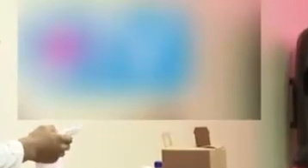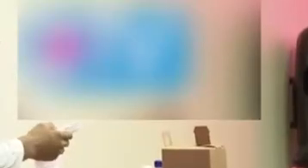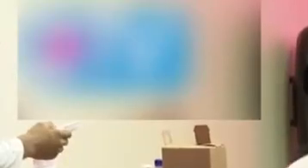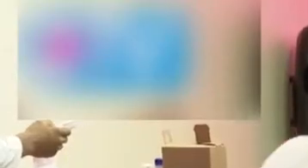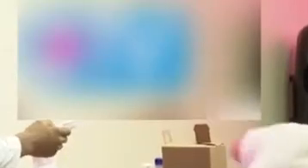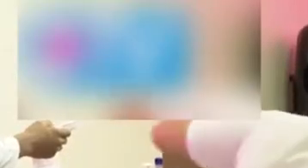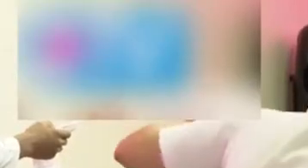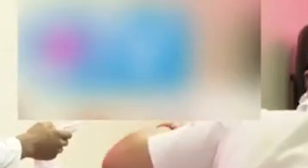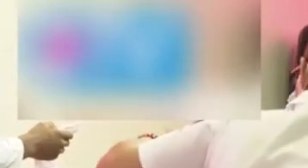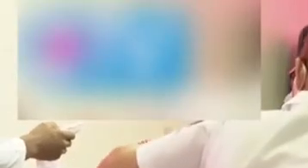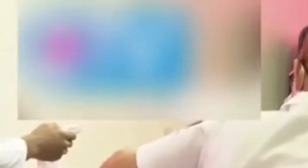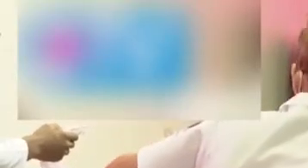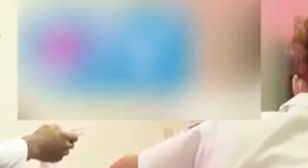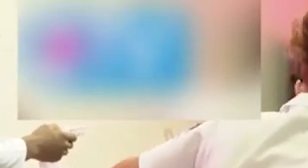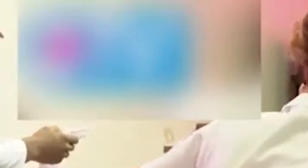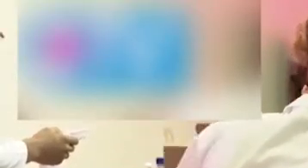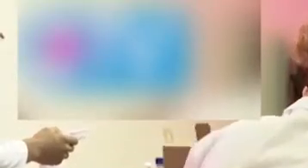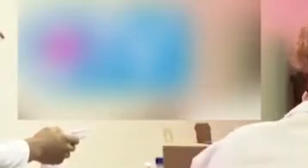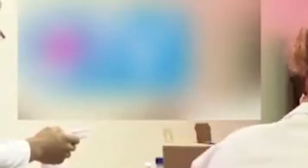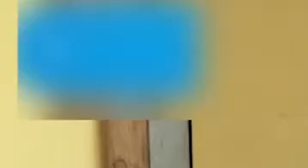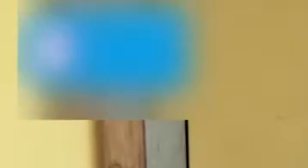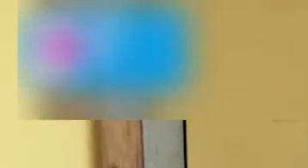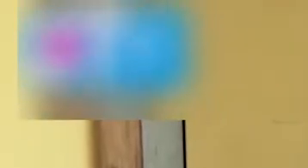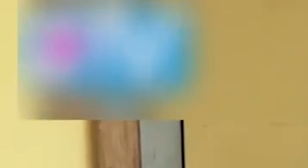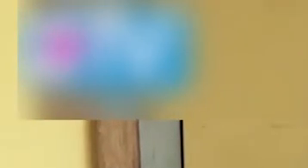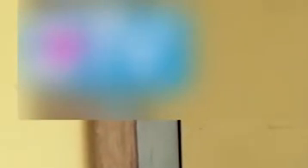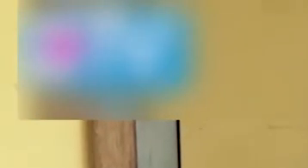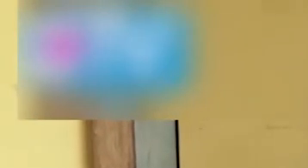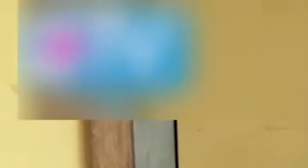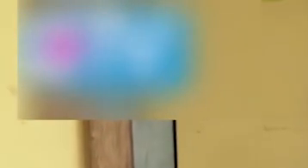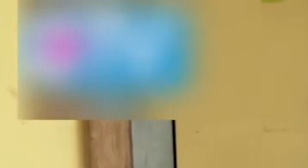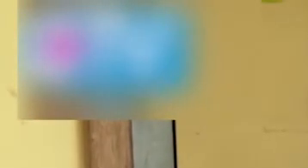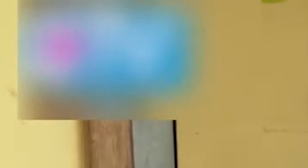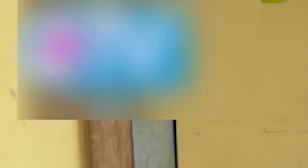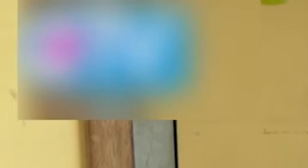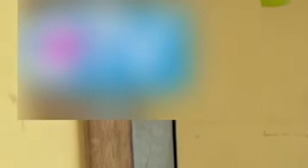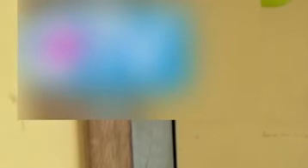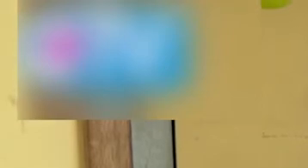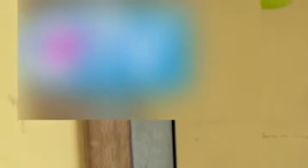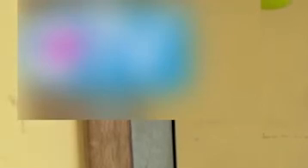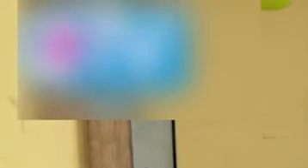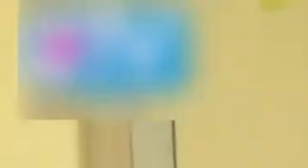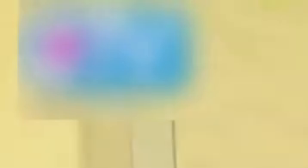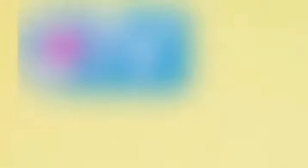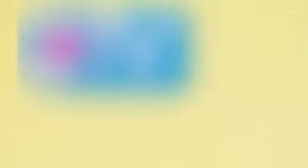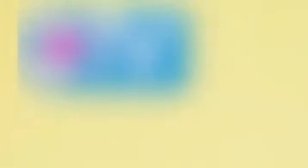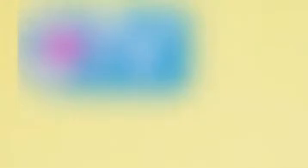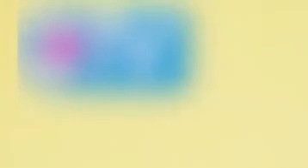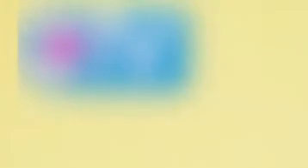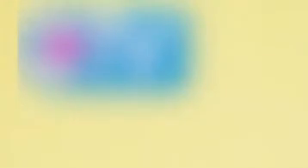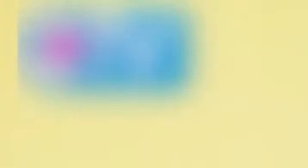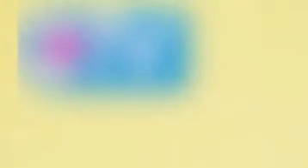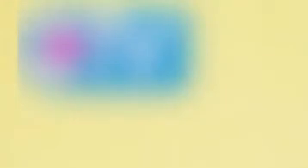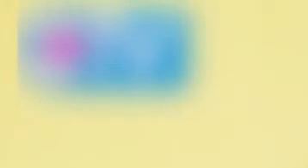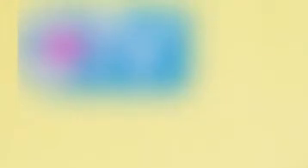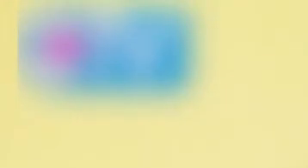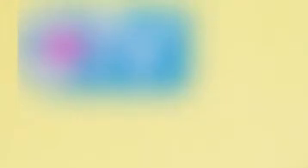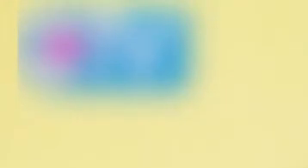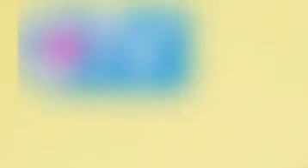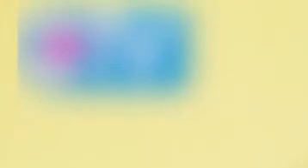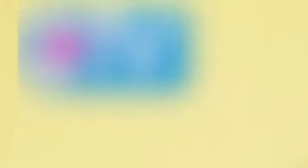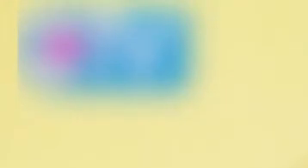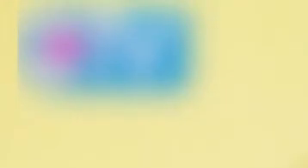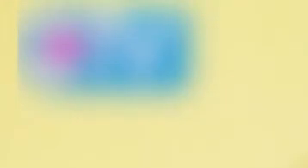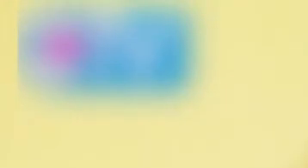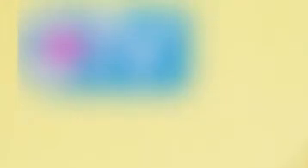Hoy se cumplen 17 días de haber dado inicio a la aplicación de la primera dosis a nuevo grupo de personas de 50 años dentro de la jornada de